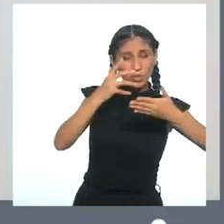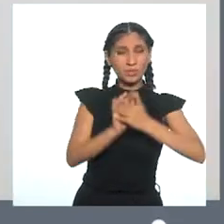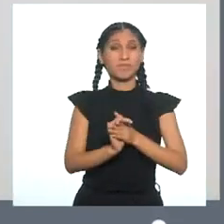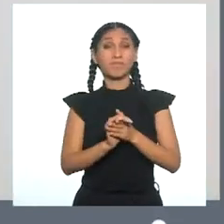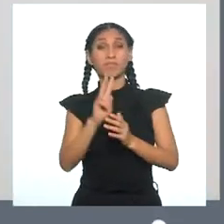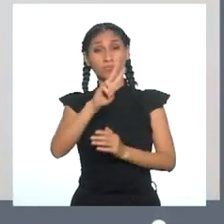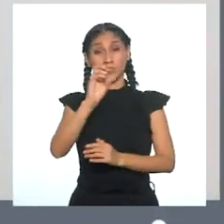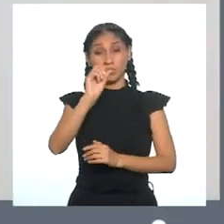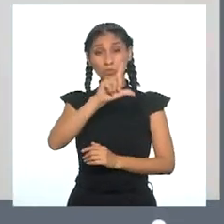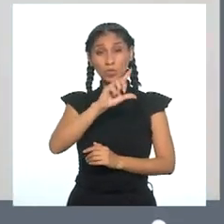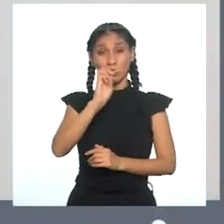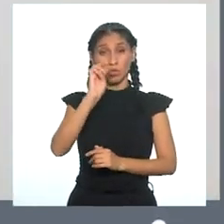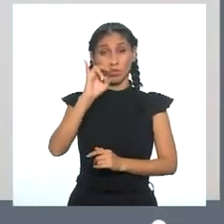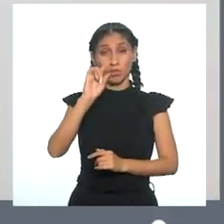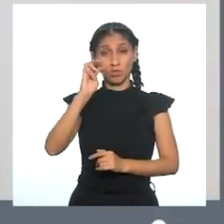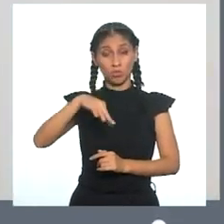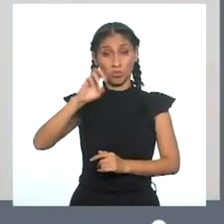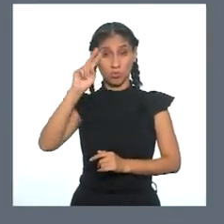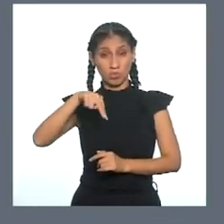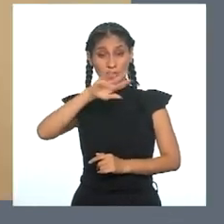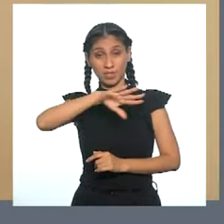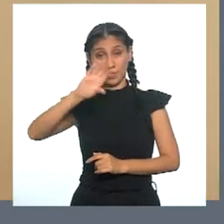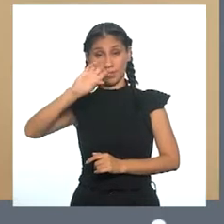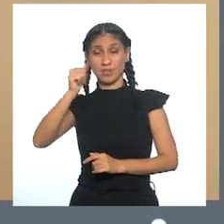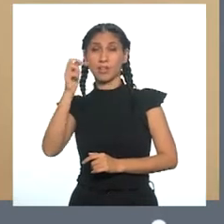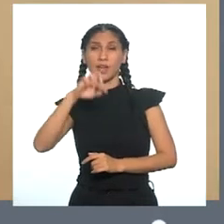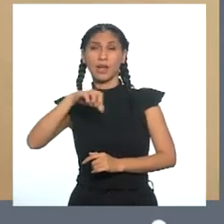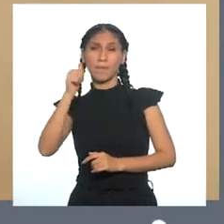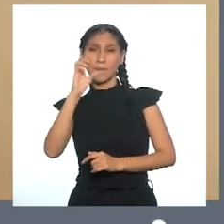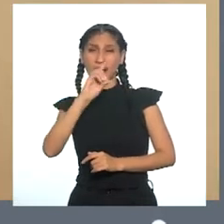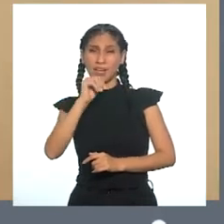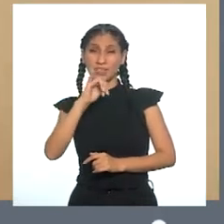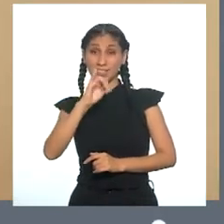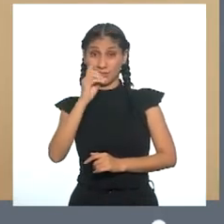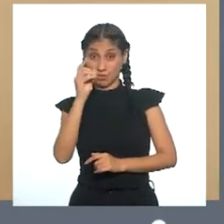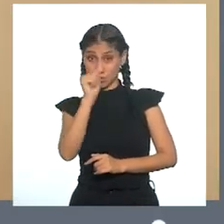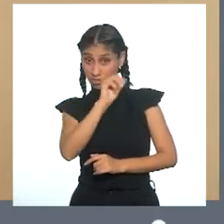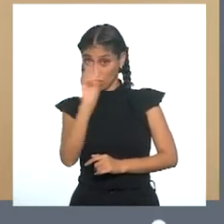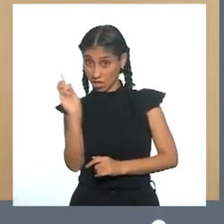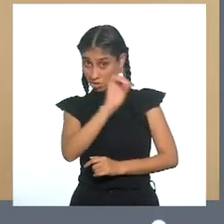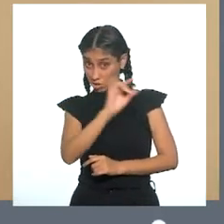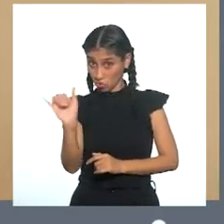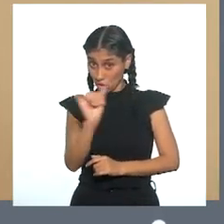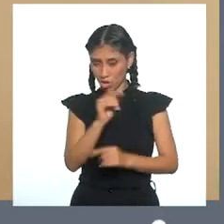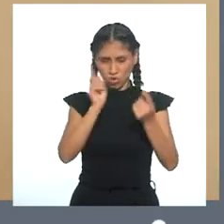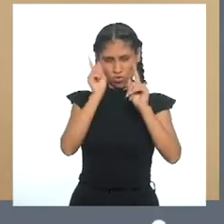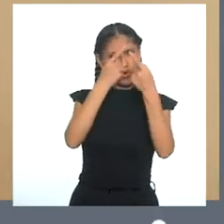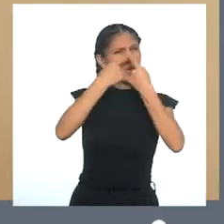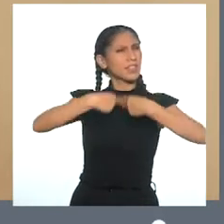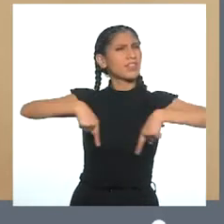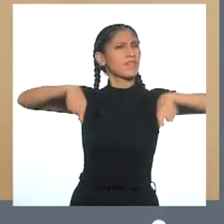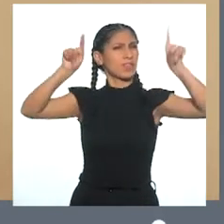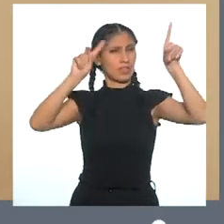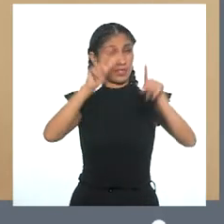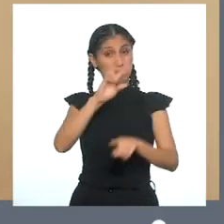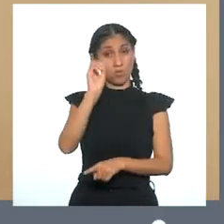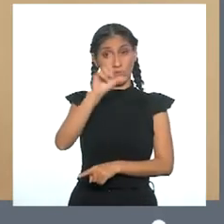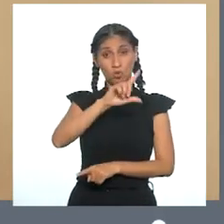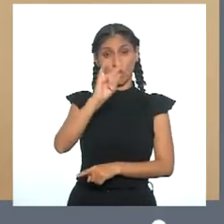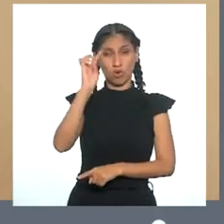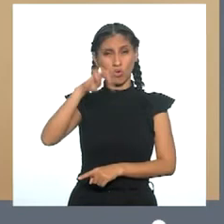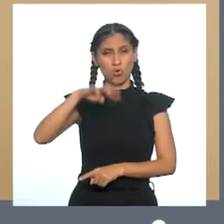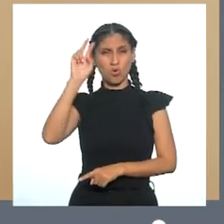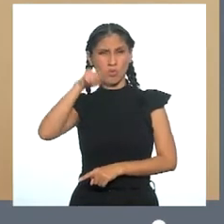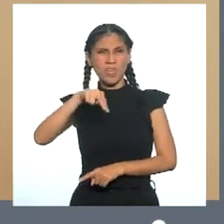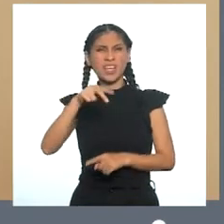si volumen y capacidad son lo mismo. Ya veo. No, no lo son. El volumen hace